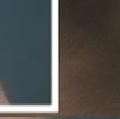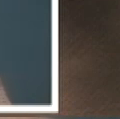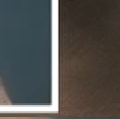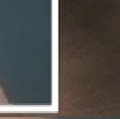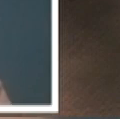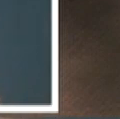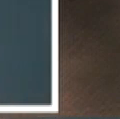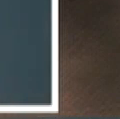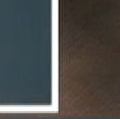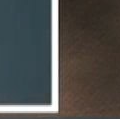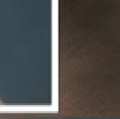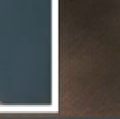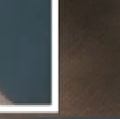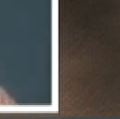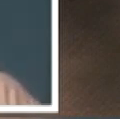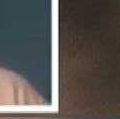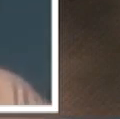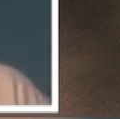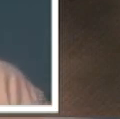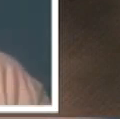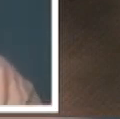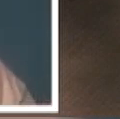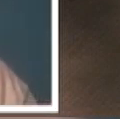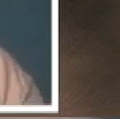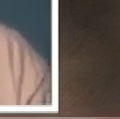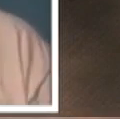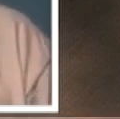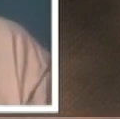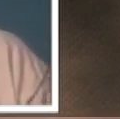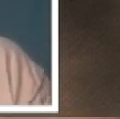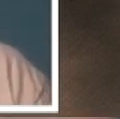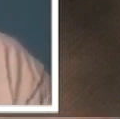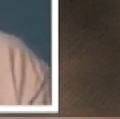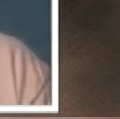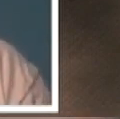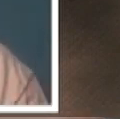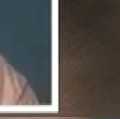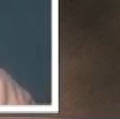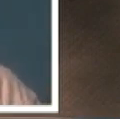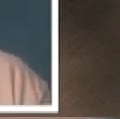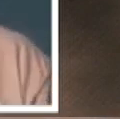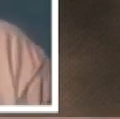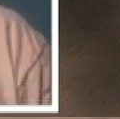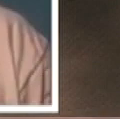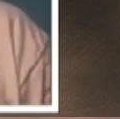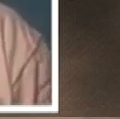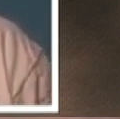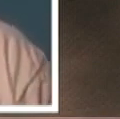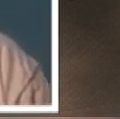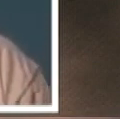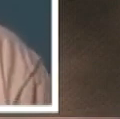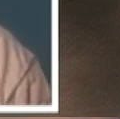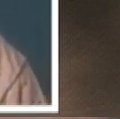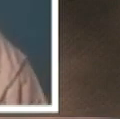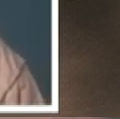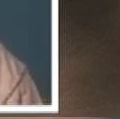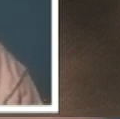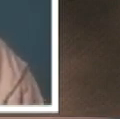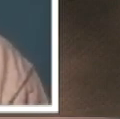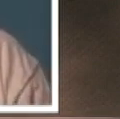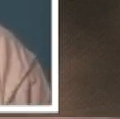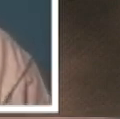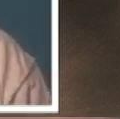los muchachos se unan a ese llamado de unión. Y que